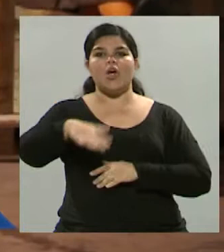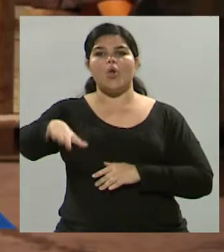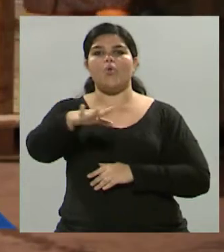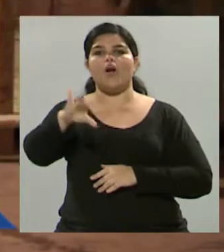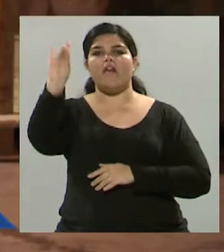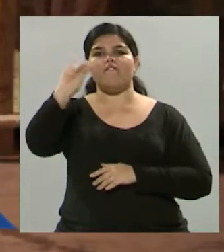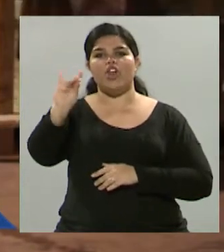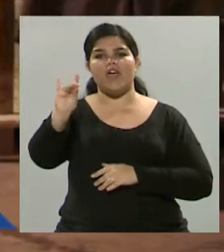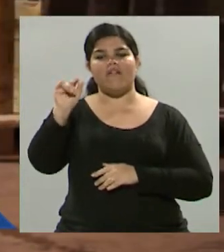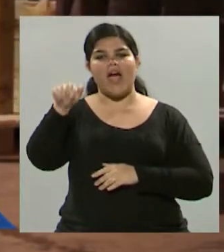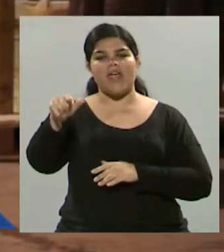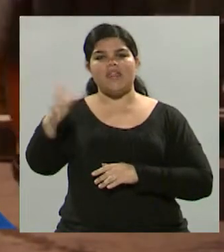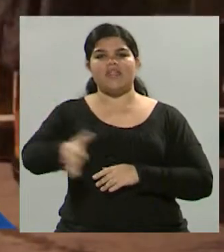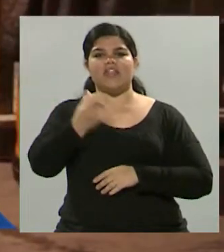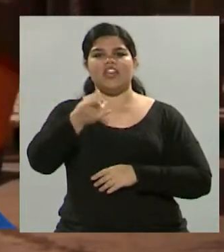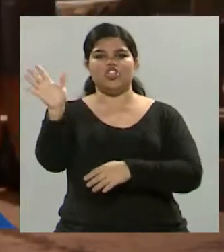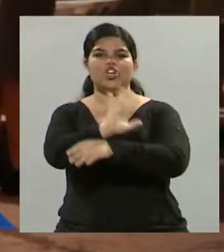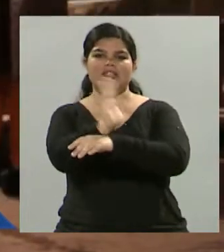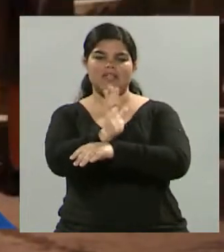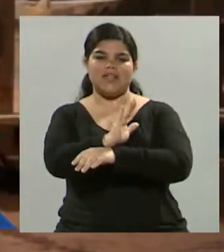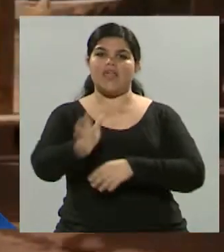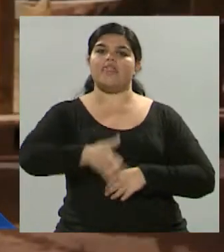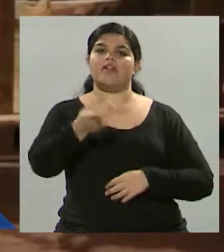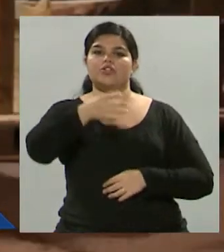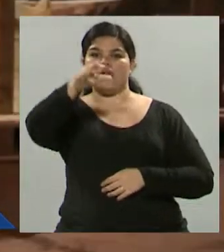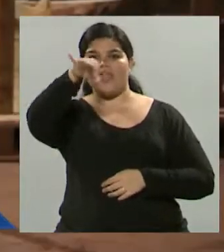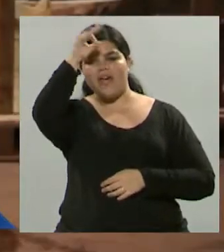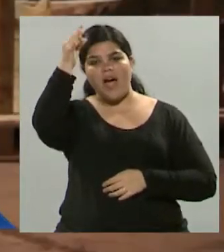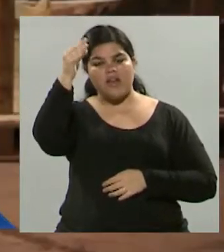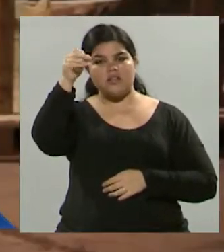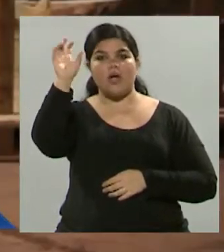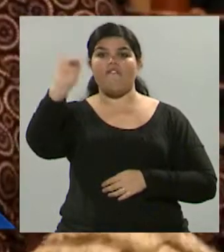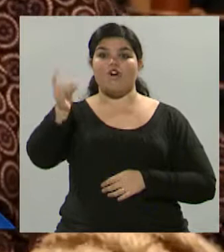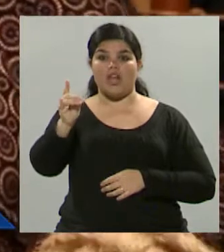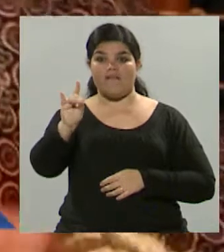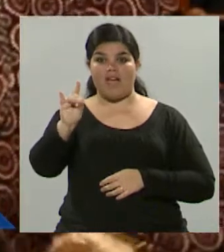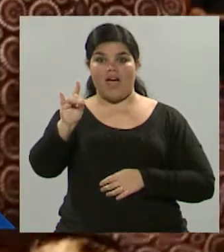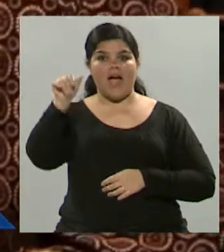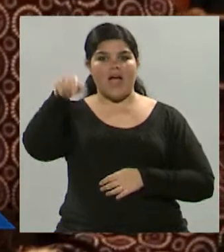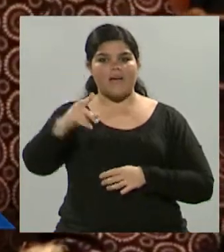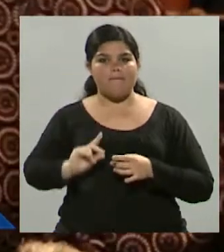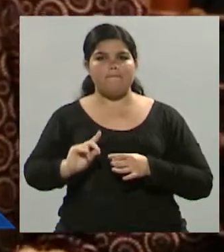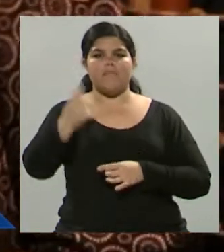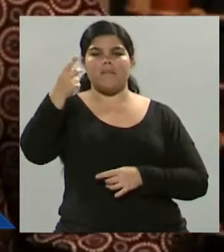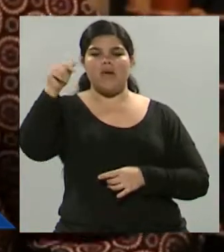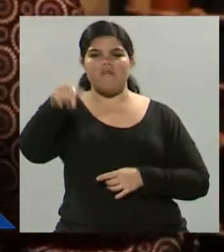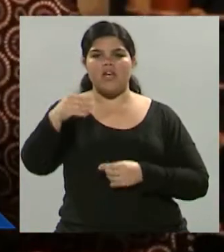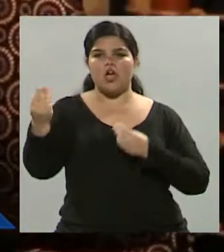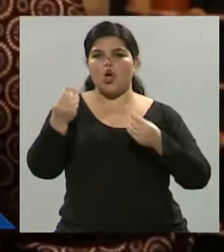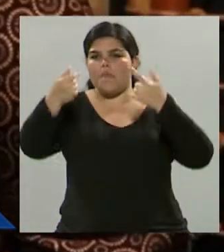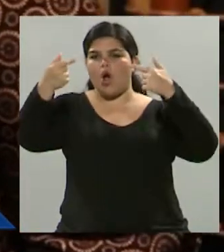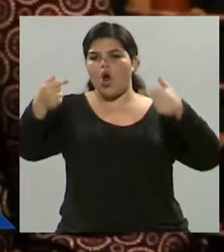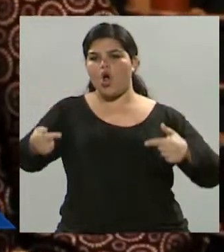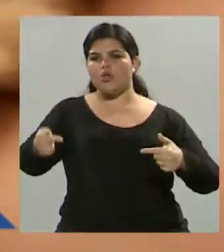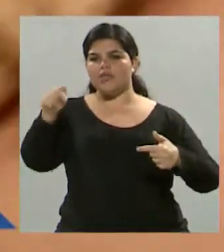un director de cine y una directora de arte de Bolivia, que fue como la primera indagación que hicimos con el mundo de los objetos